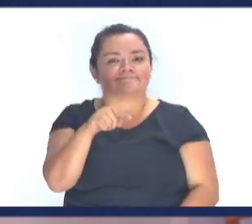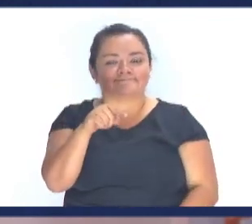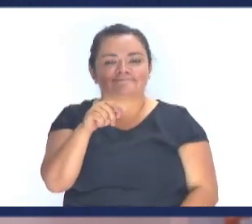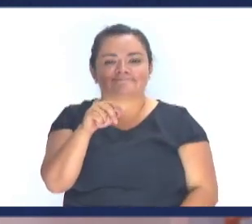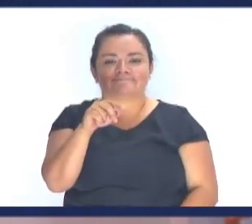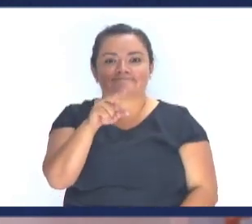iglesia del aire iglesia del aire